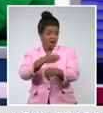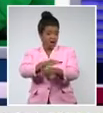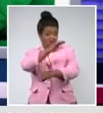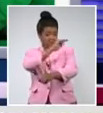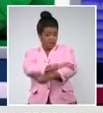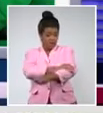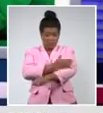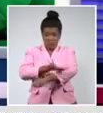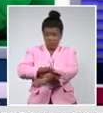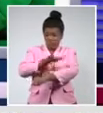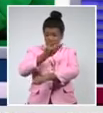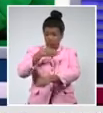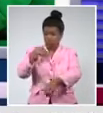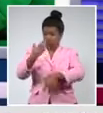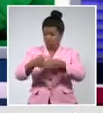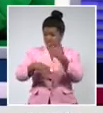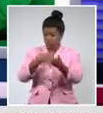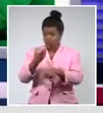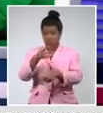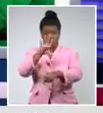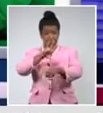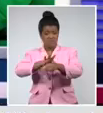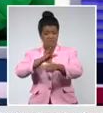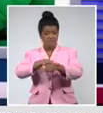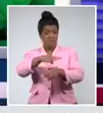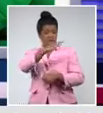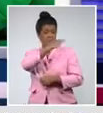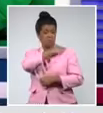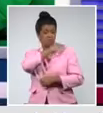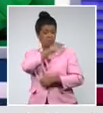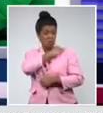arterial, enfermedad pulmonar